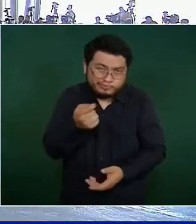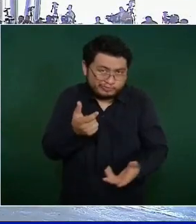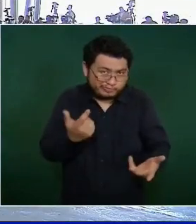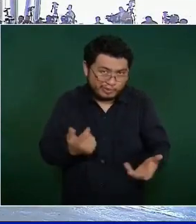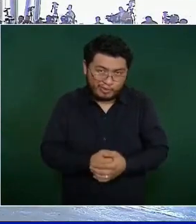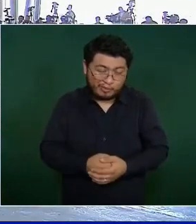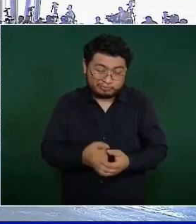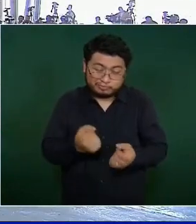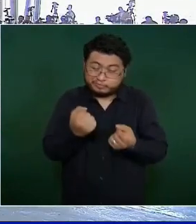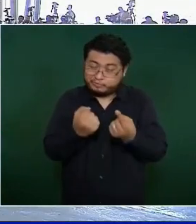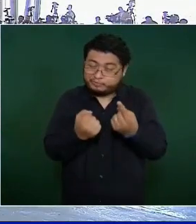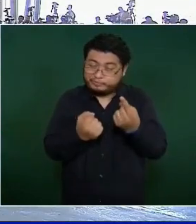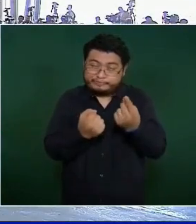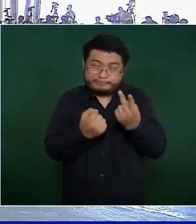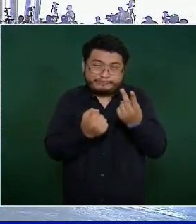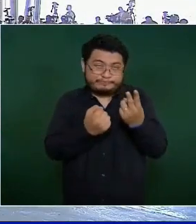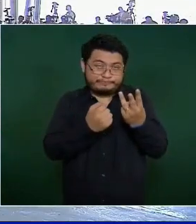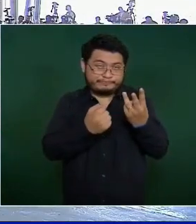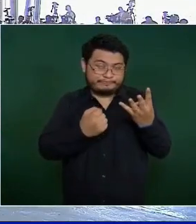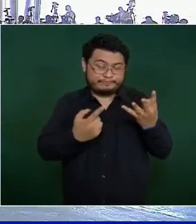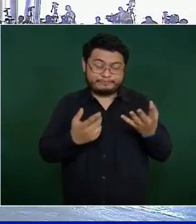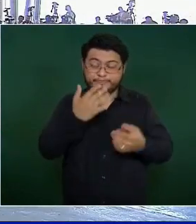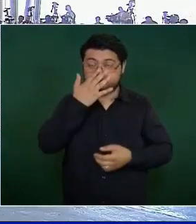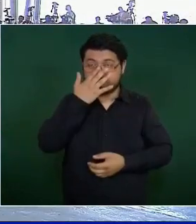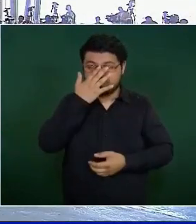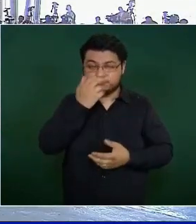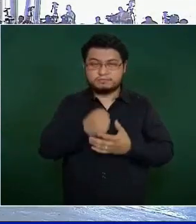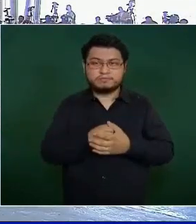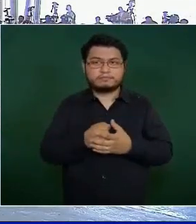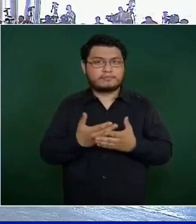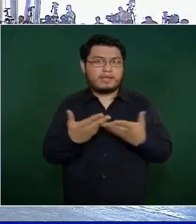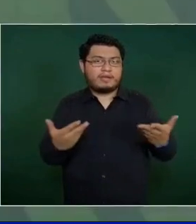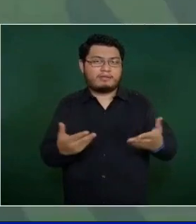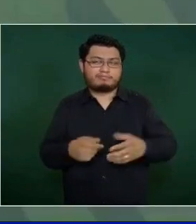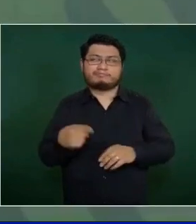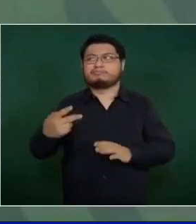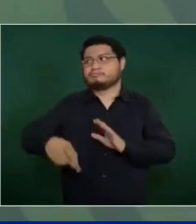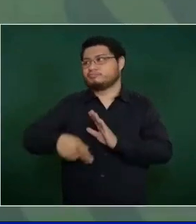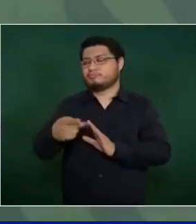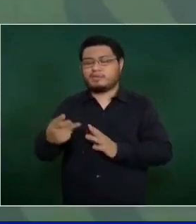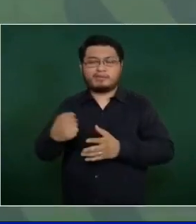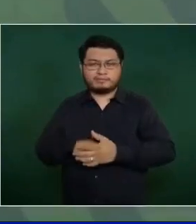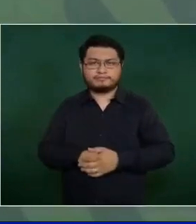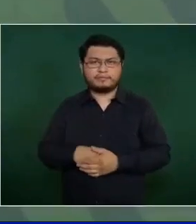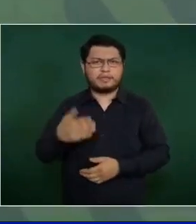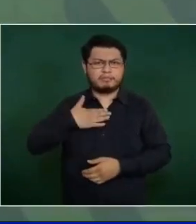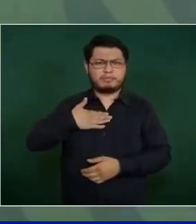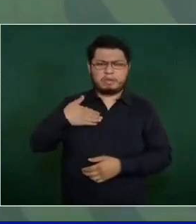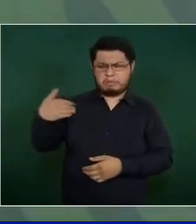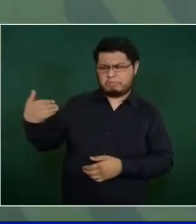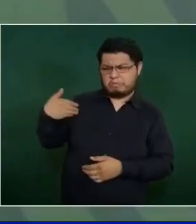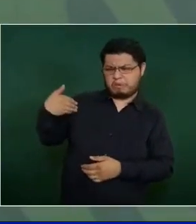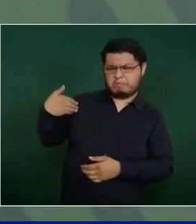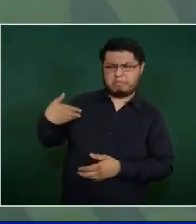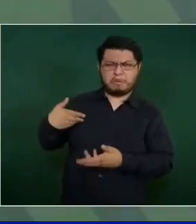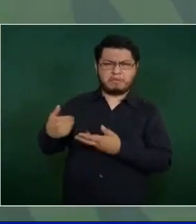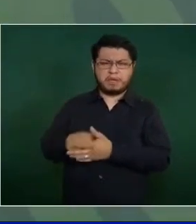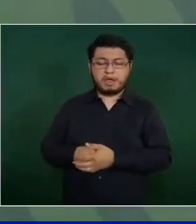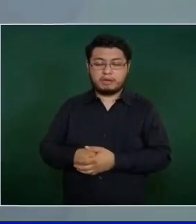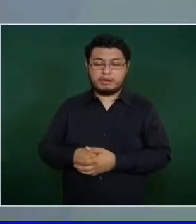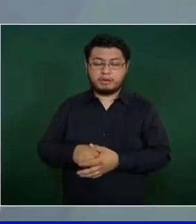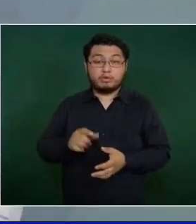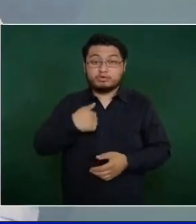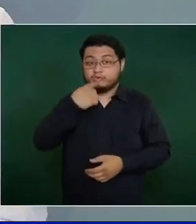pocos. Entonces ahora igual. El otro día me reclamaba alguien de que dije que de